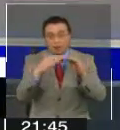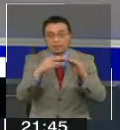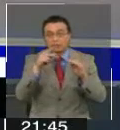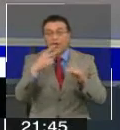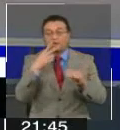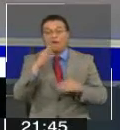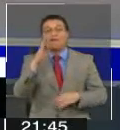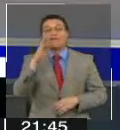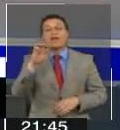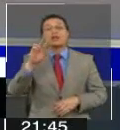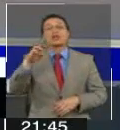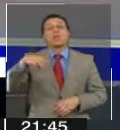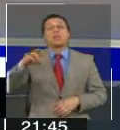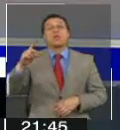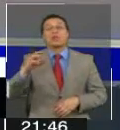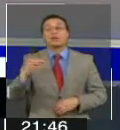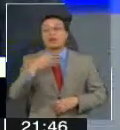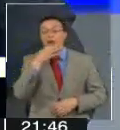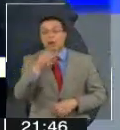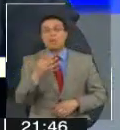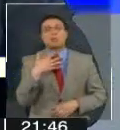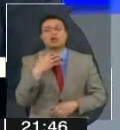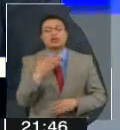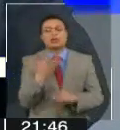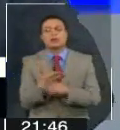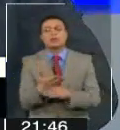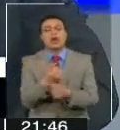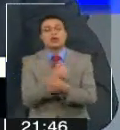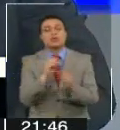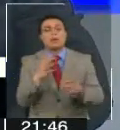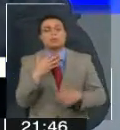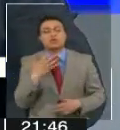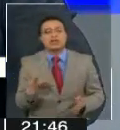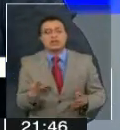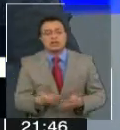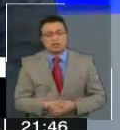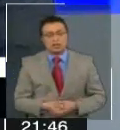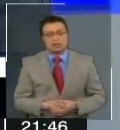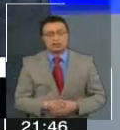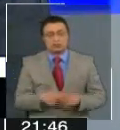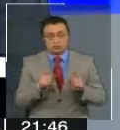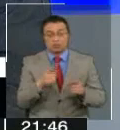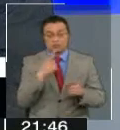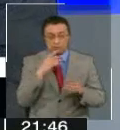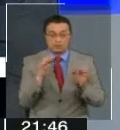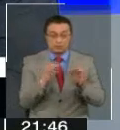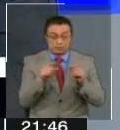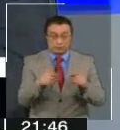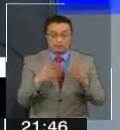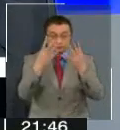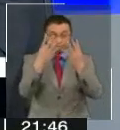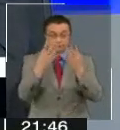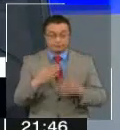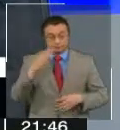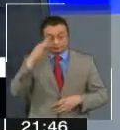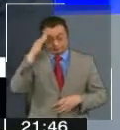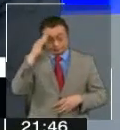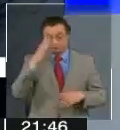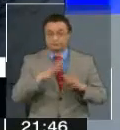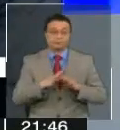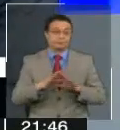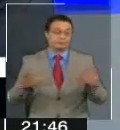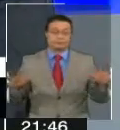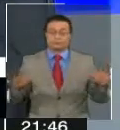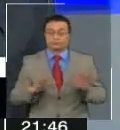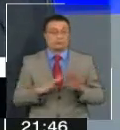contralor Bermúdez. Entonces le dice, ¿por qué le estoy pidiendo la renuncia? Textual, me dice Hernán, esto de Gendarmería excedió todos